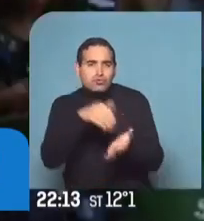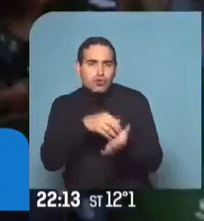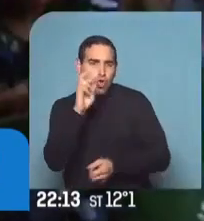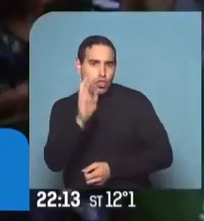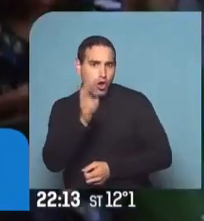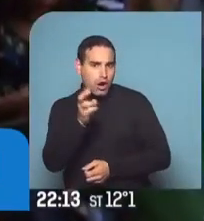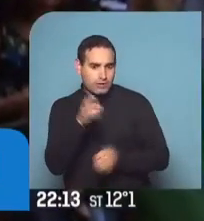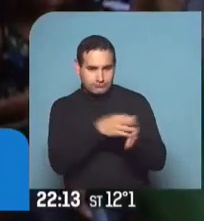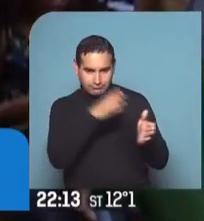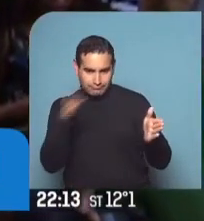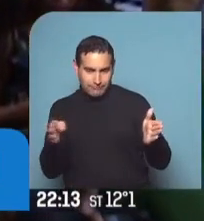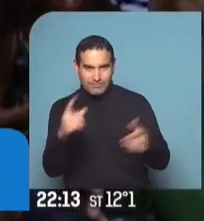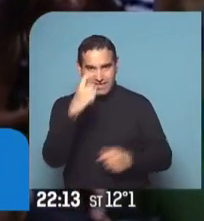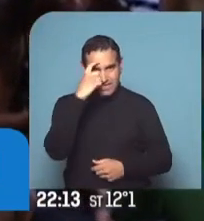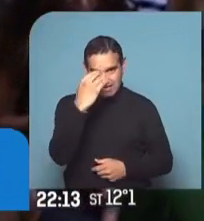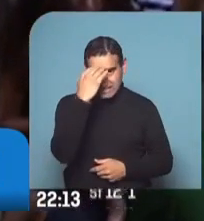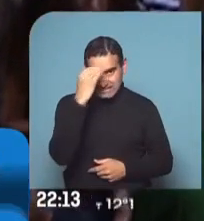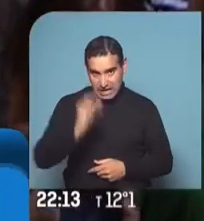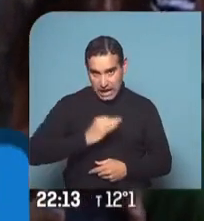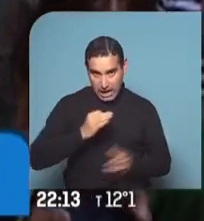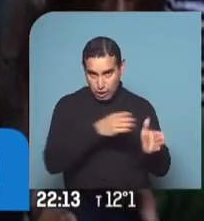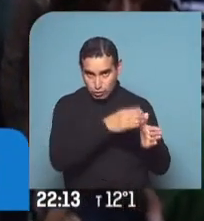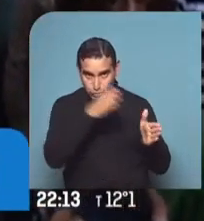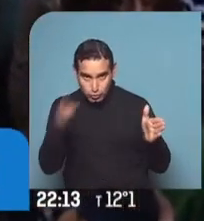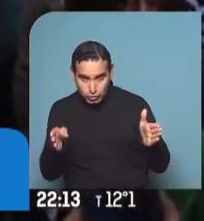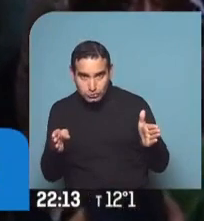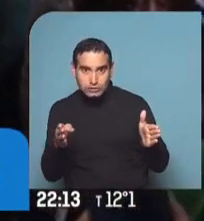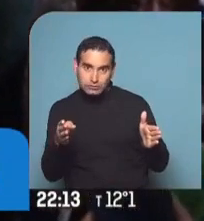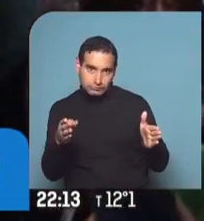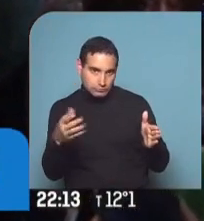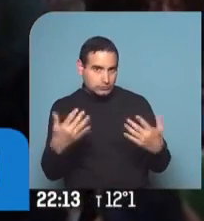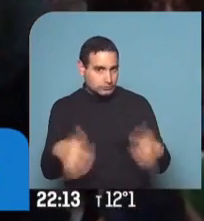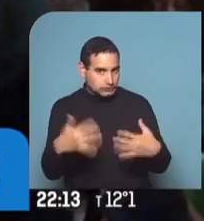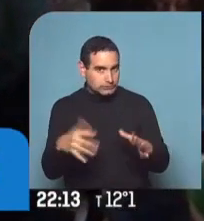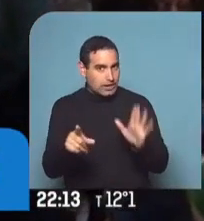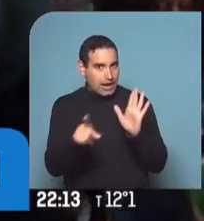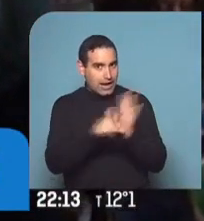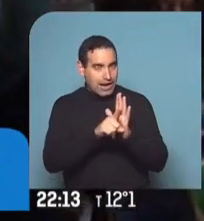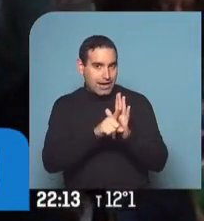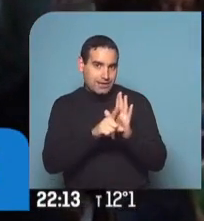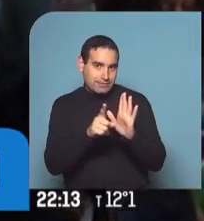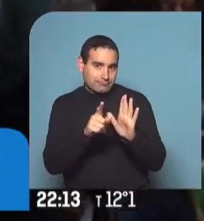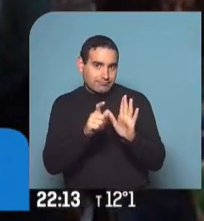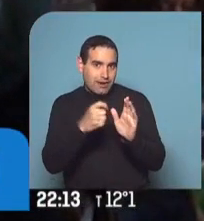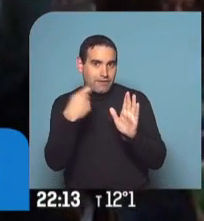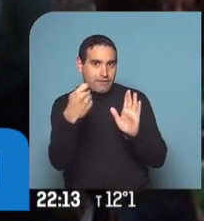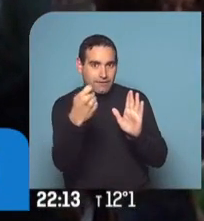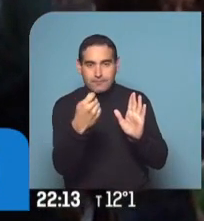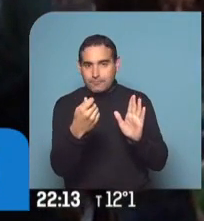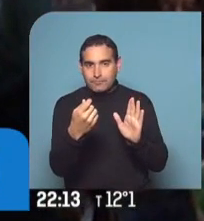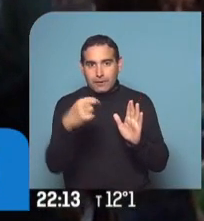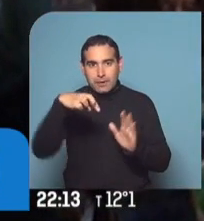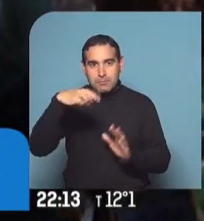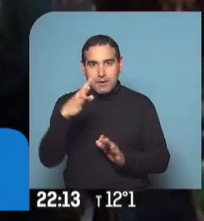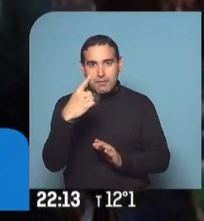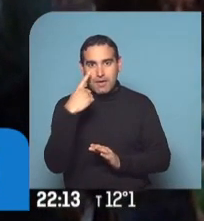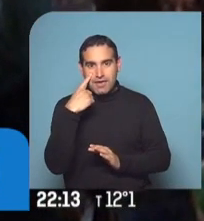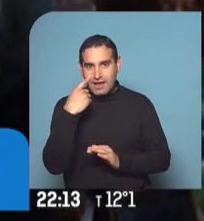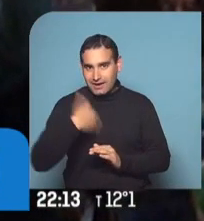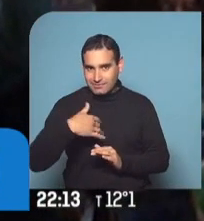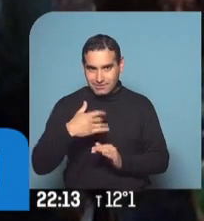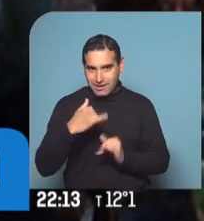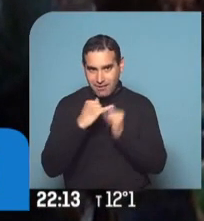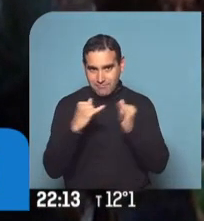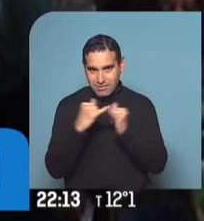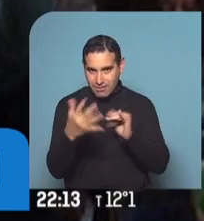un plazo de 10, 15 años que se ponen en juego en esta reforma previsional. 200.000 millones de dólares, medio PBI de Argentina, Rulo, más o menos. Sí, medio